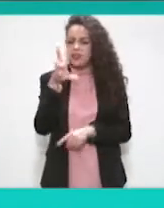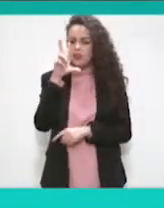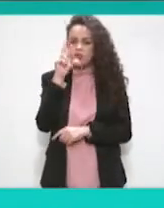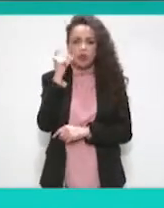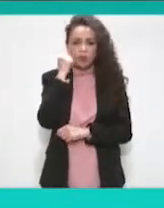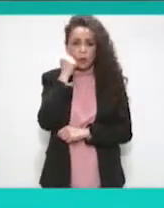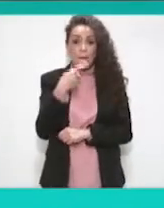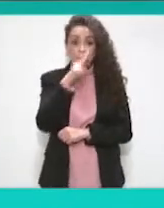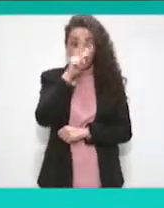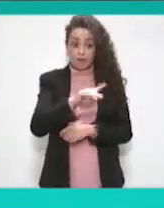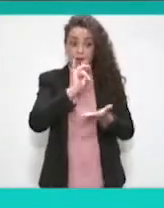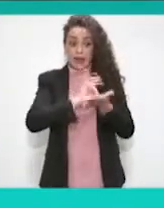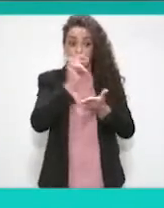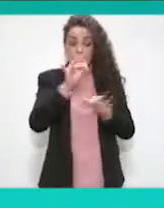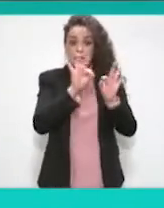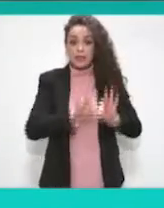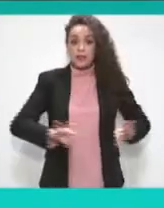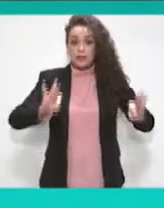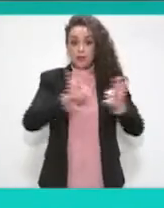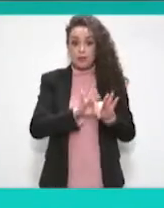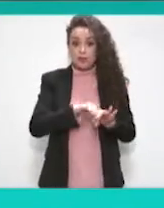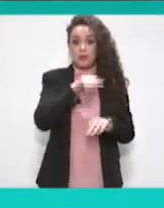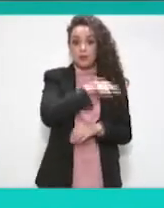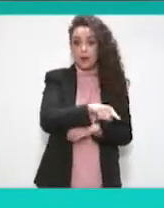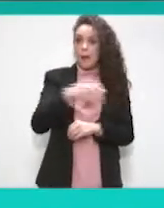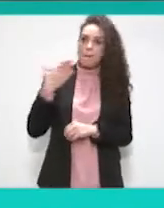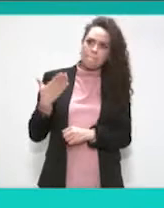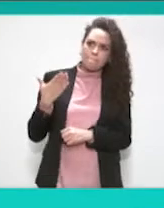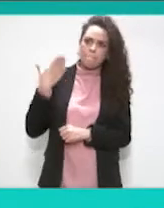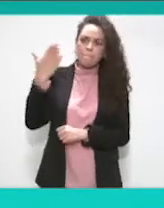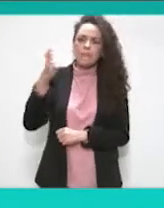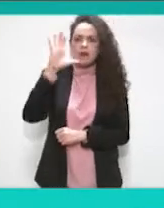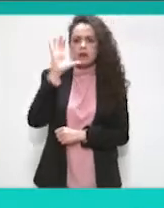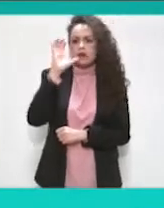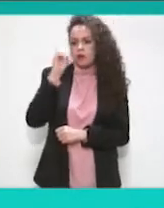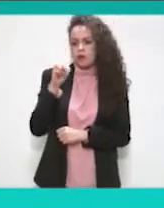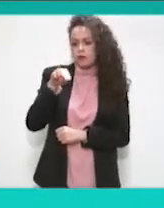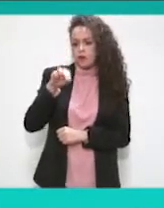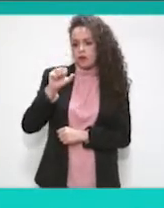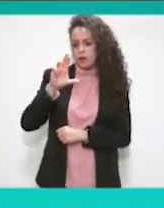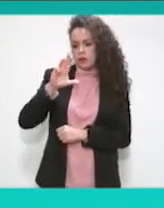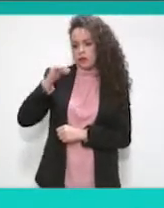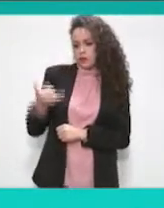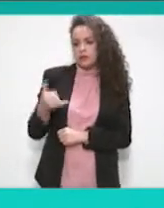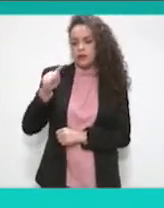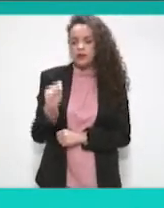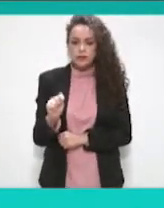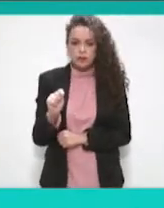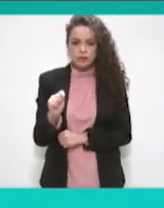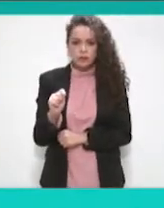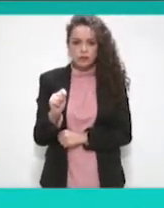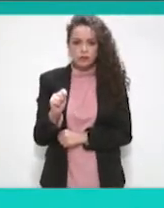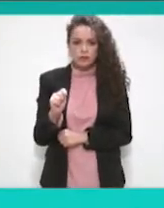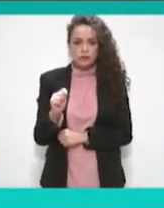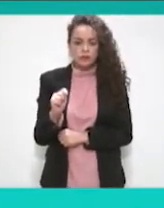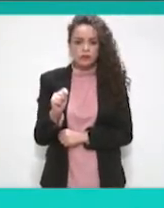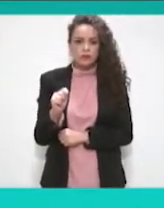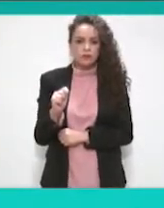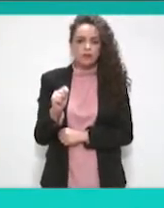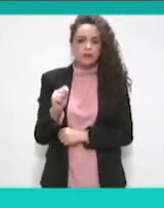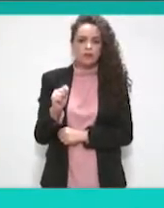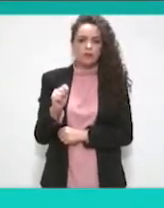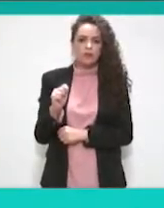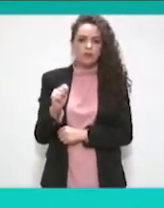hubiese hecho reclamó al conacyt reclamo en el sentido de pidió término de solicitó